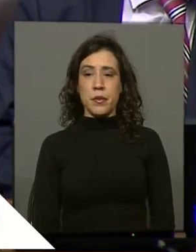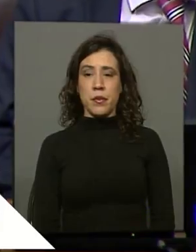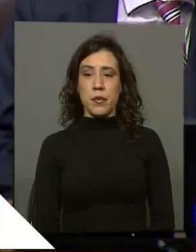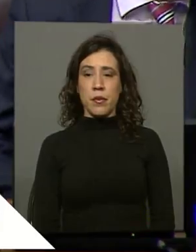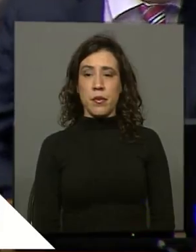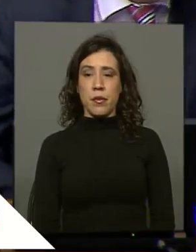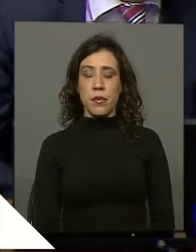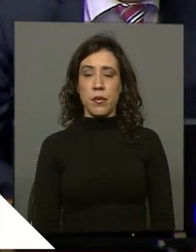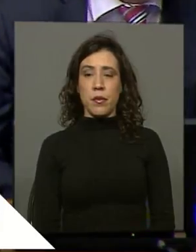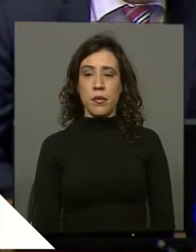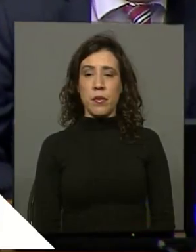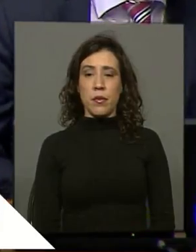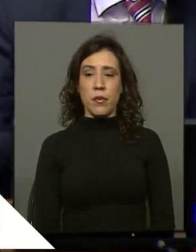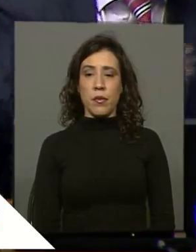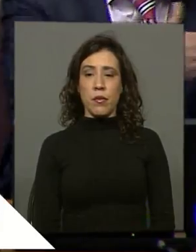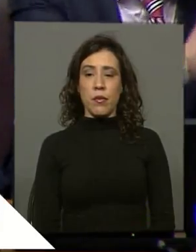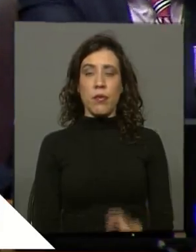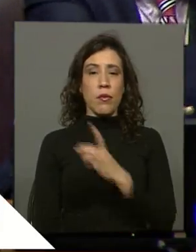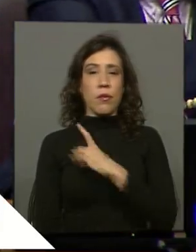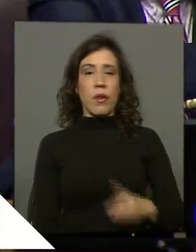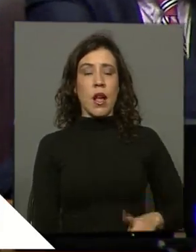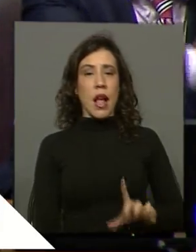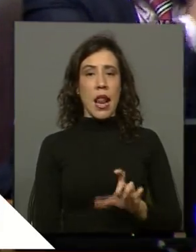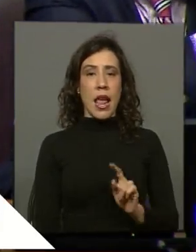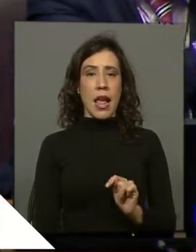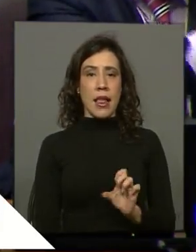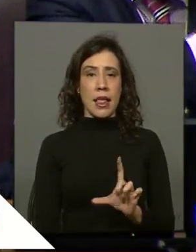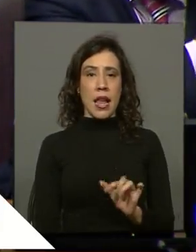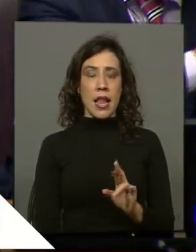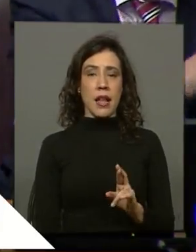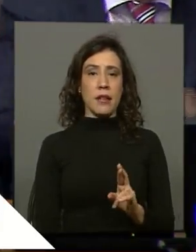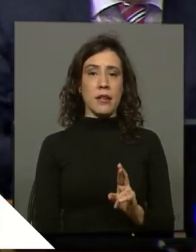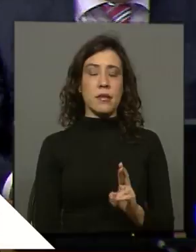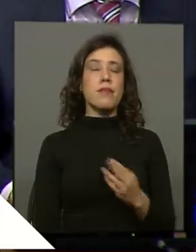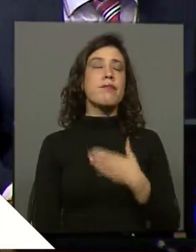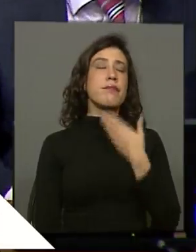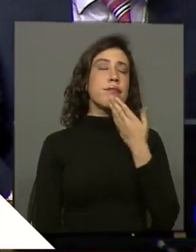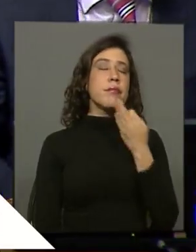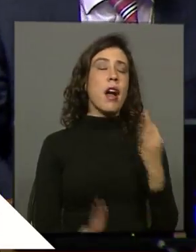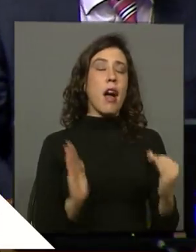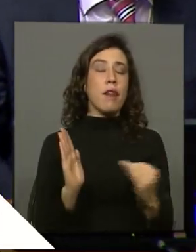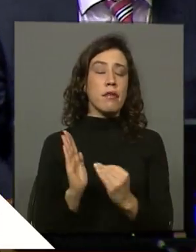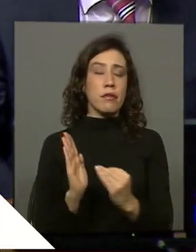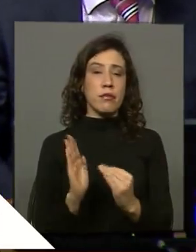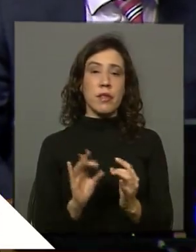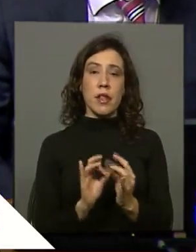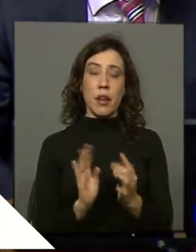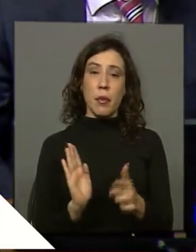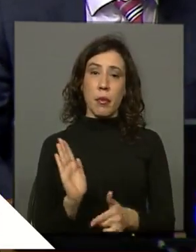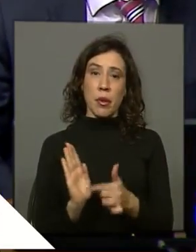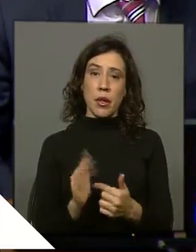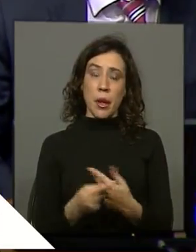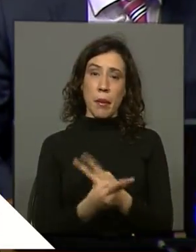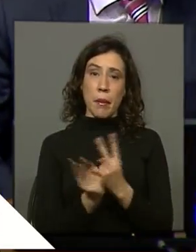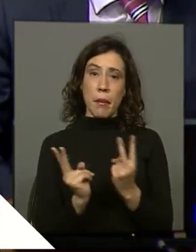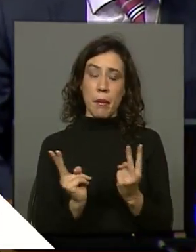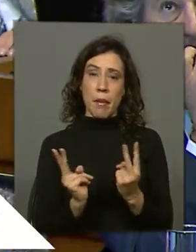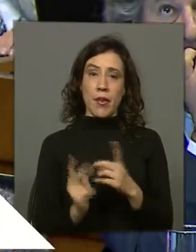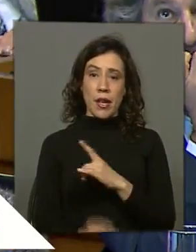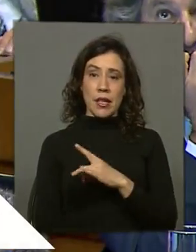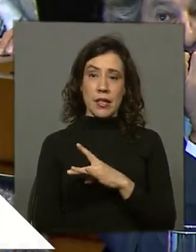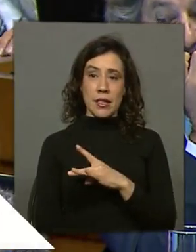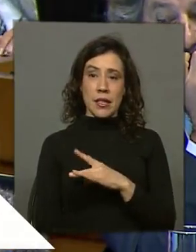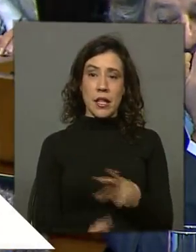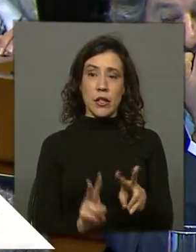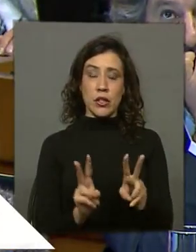por el restante a diputado Letellier a favor presidente está claro señor presidente que la política pública de Chile